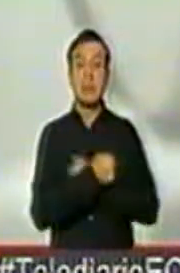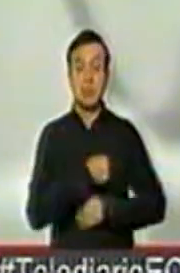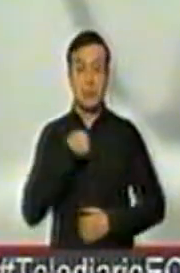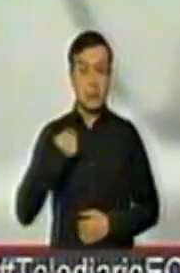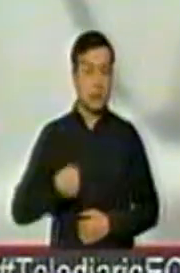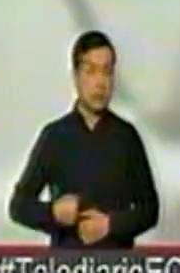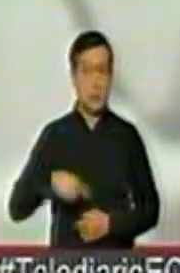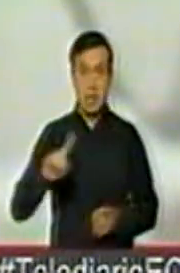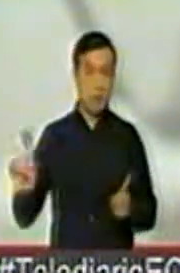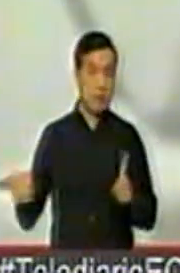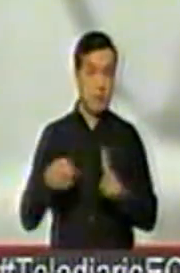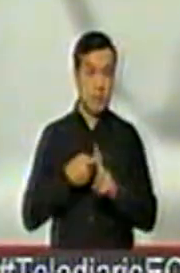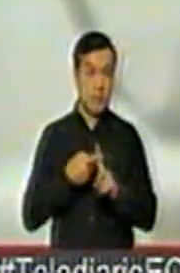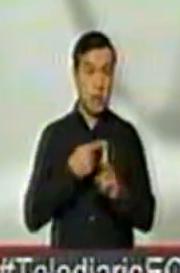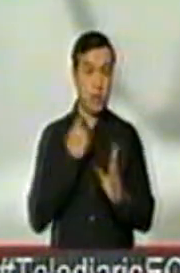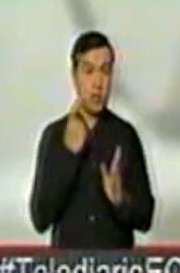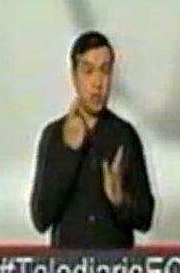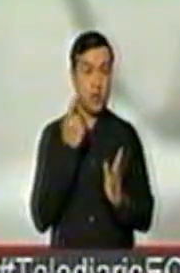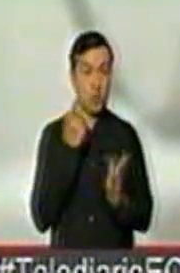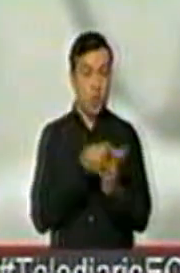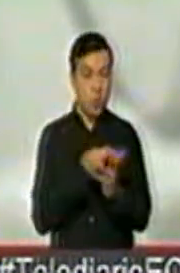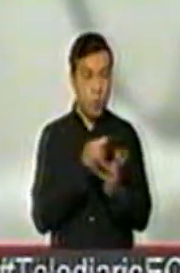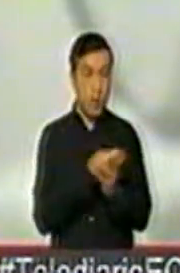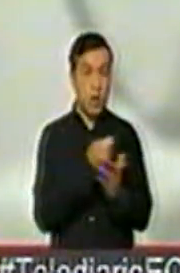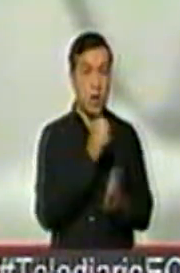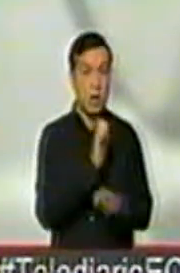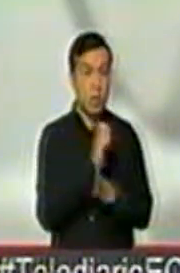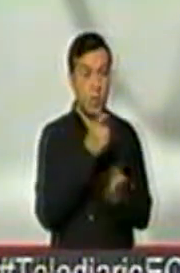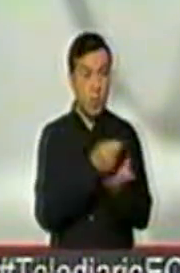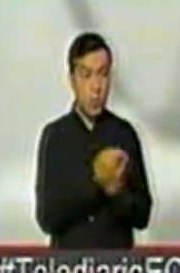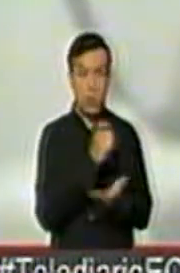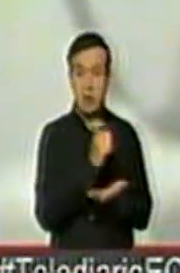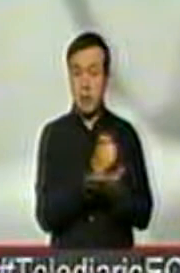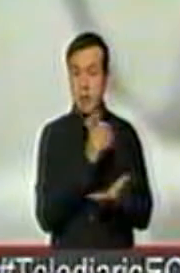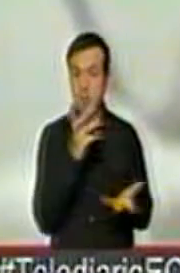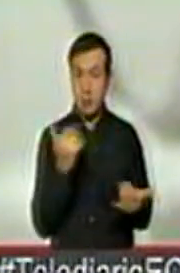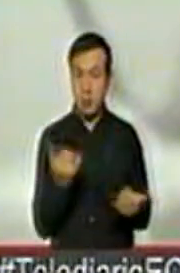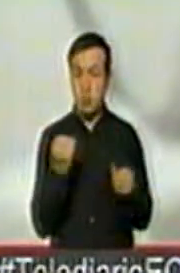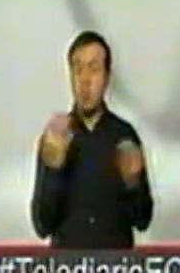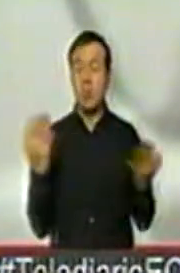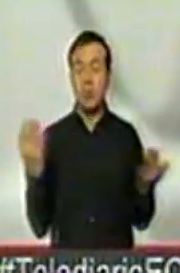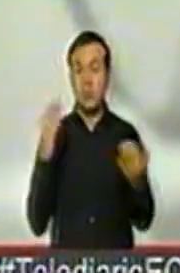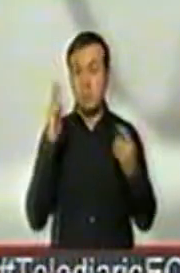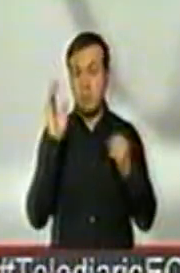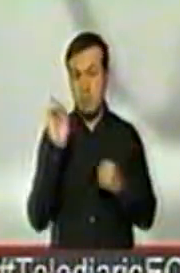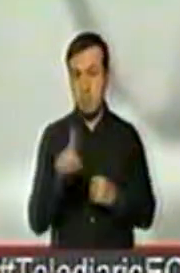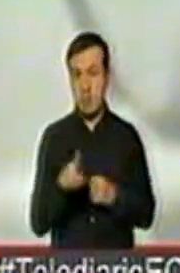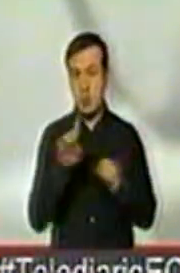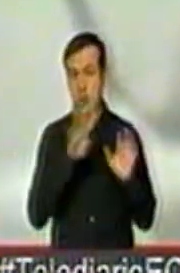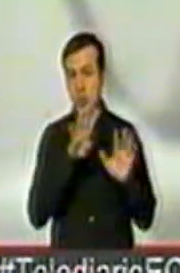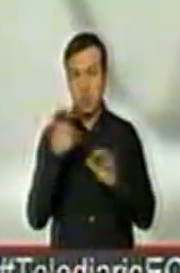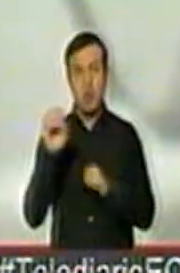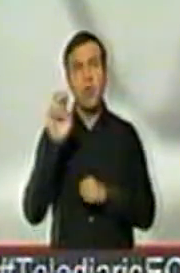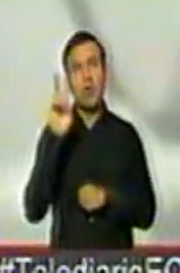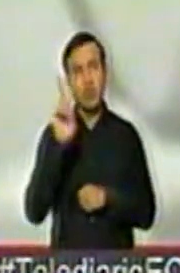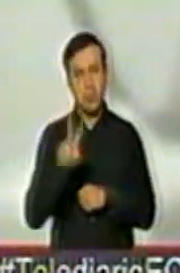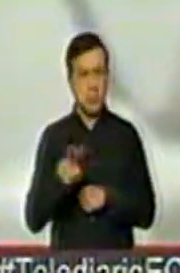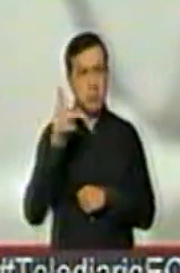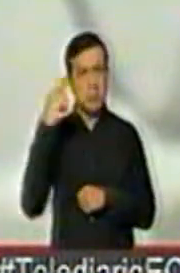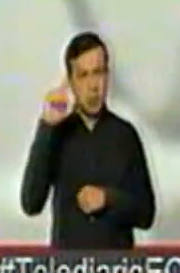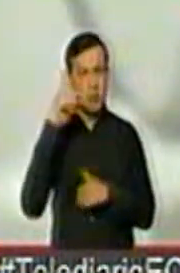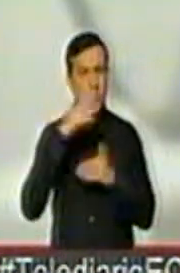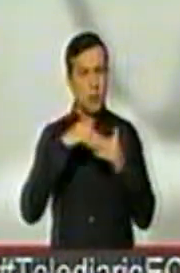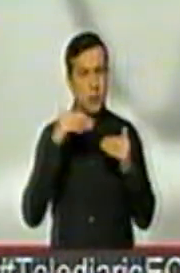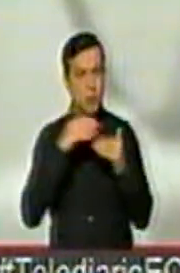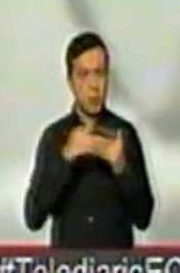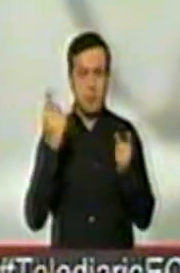de la exportación de camarón. Actualmente, este año probablemente cerraba por encima de los 1.900 o 2.000 millones de dólares